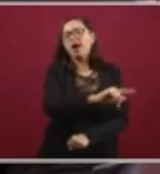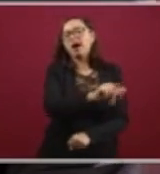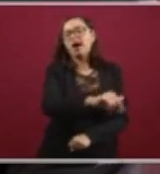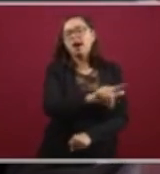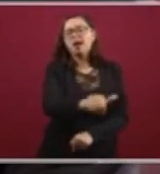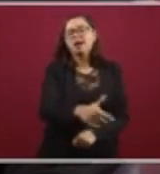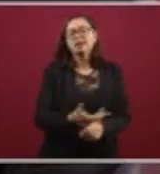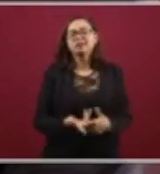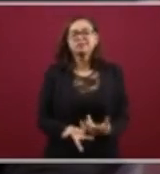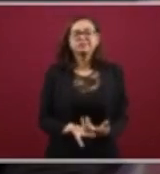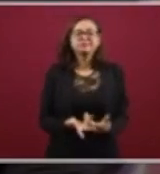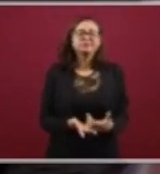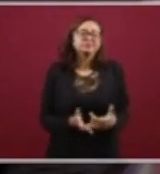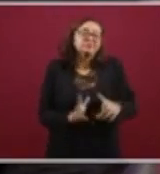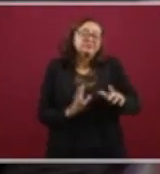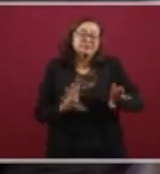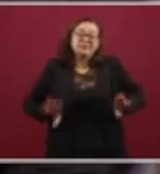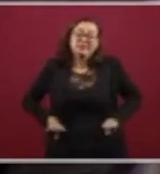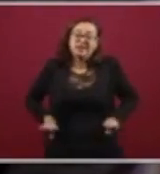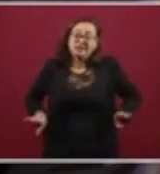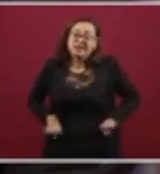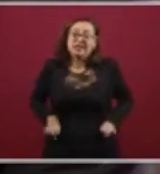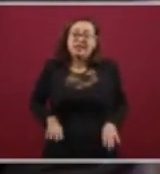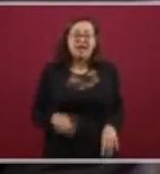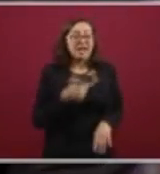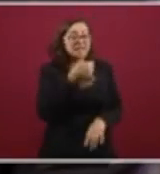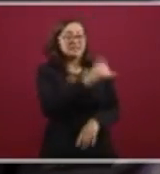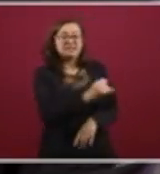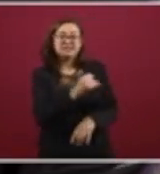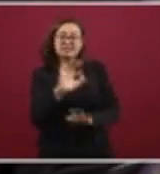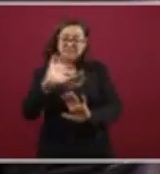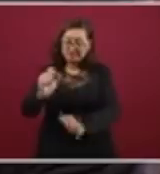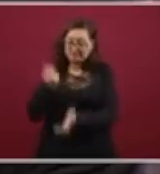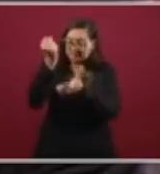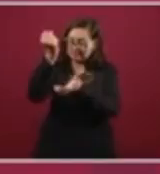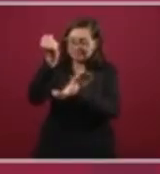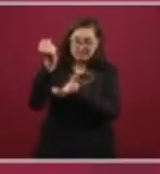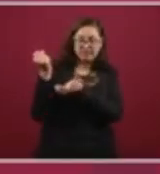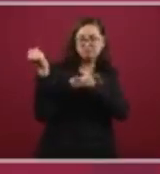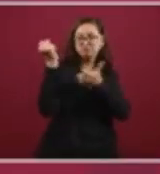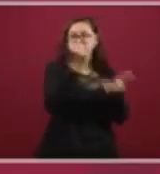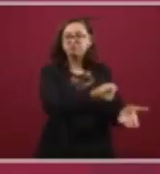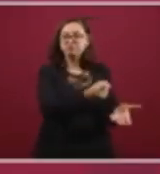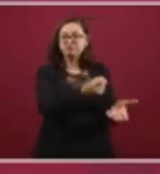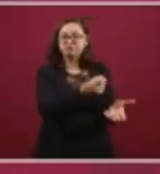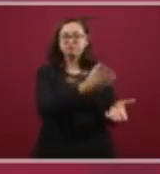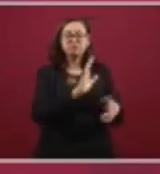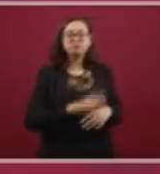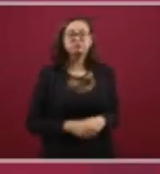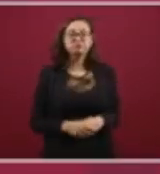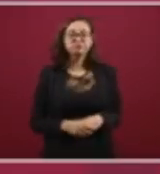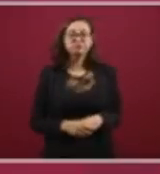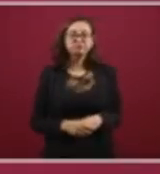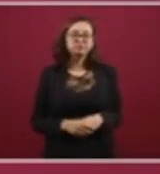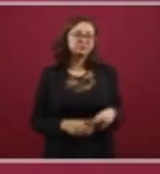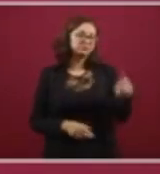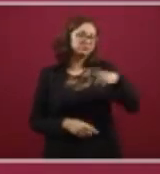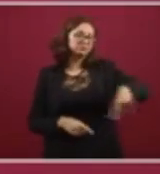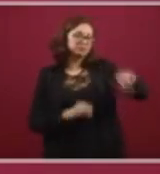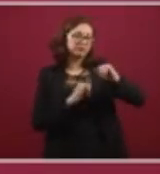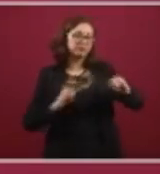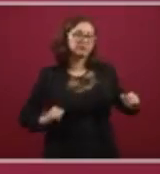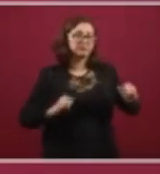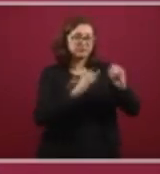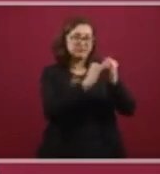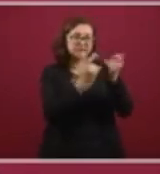que se fue creando y todo el apoyo se quedaba en estas